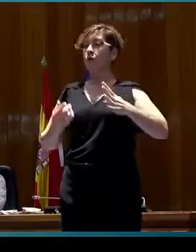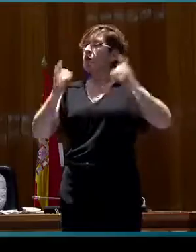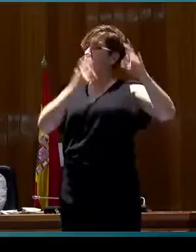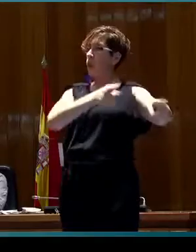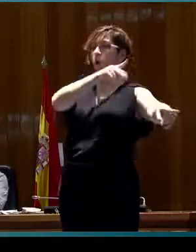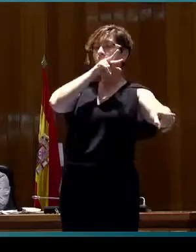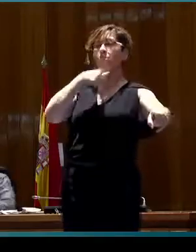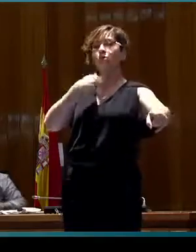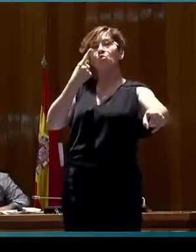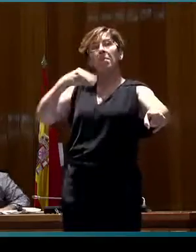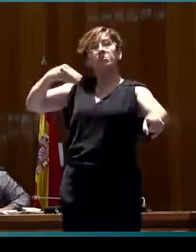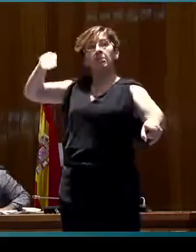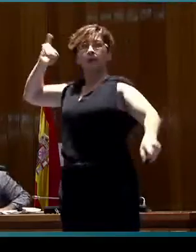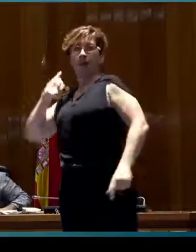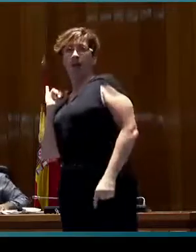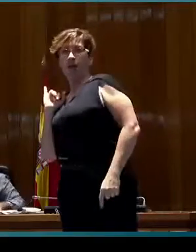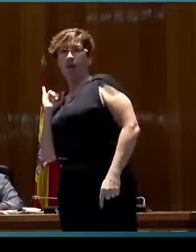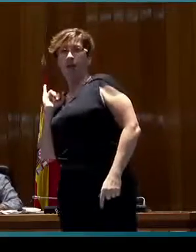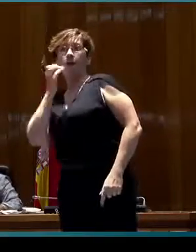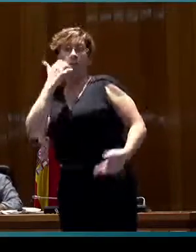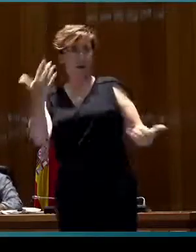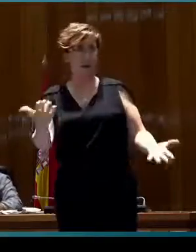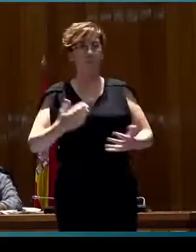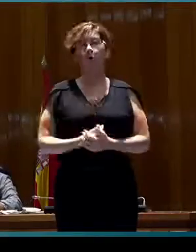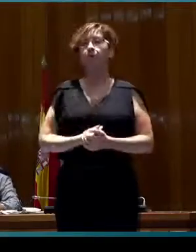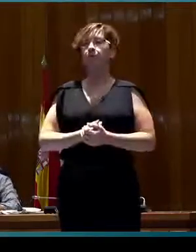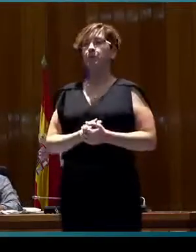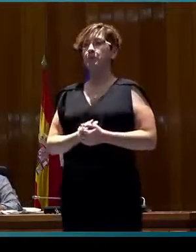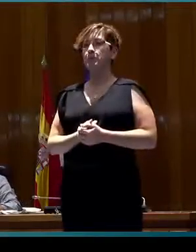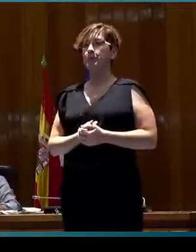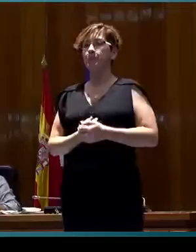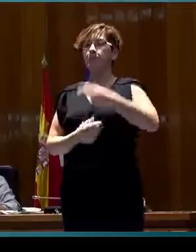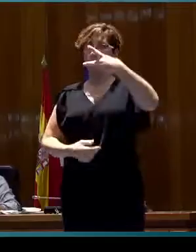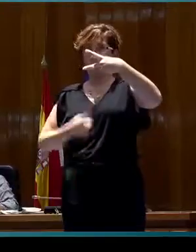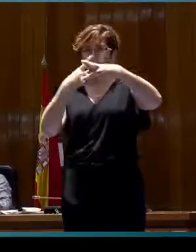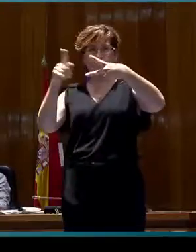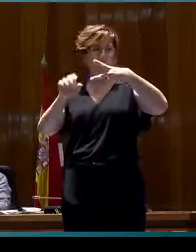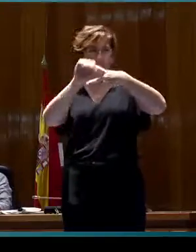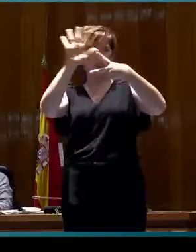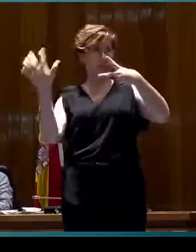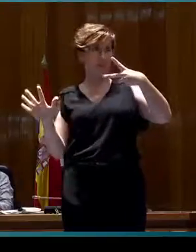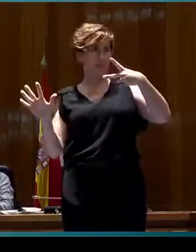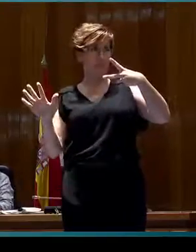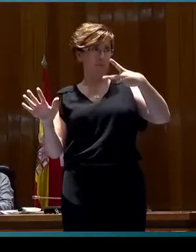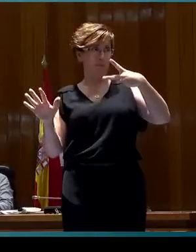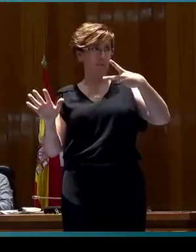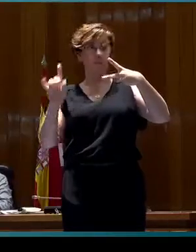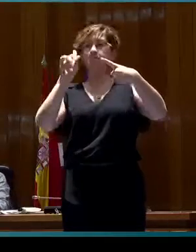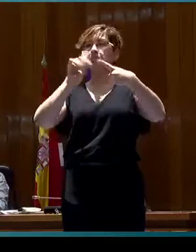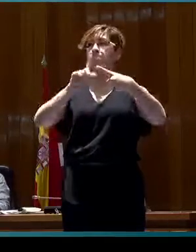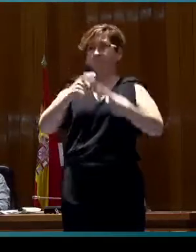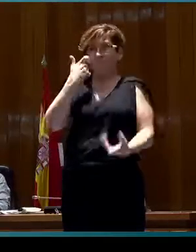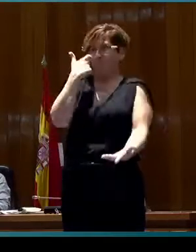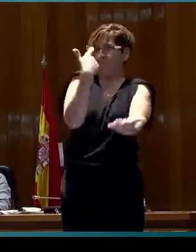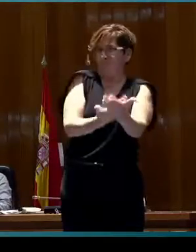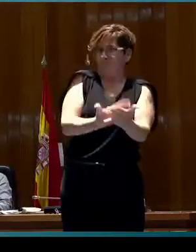oral. En principio, vamos a dividir estas diferencias en dos partes. Una primera parte, objetivas y